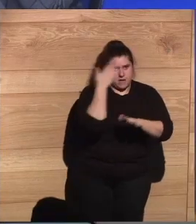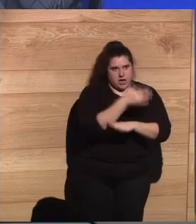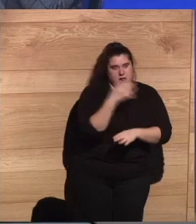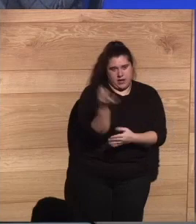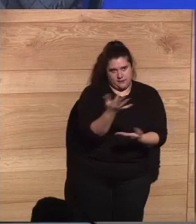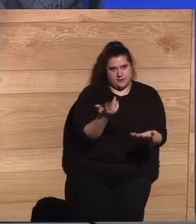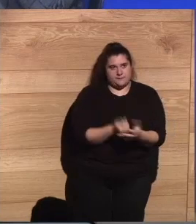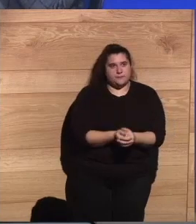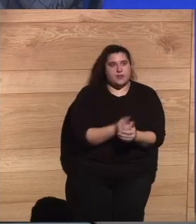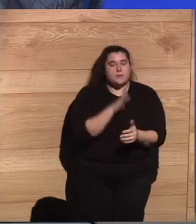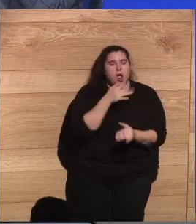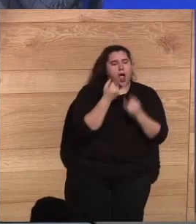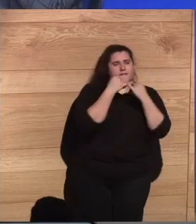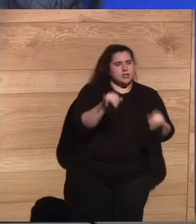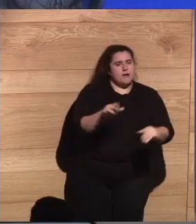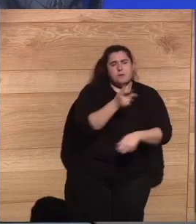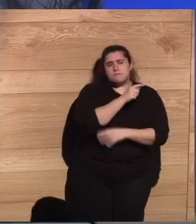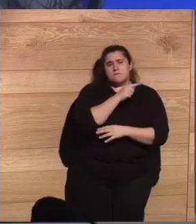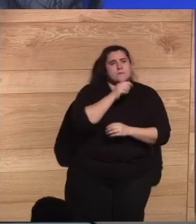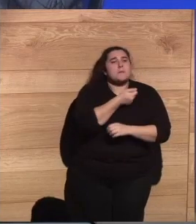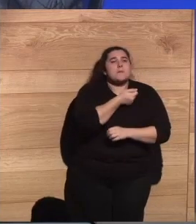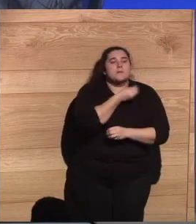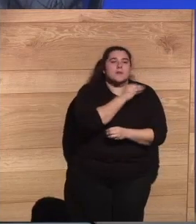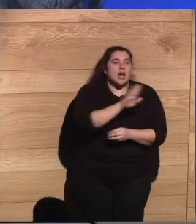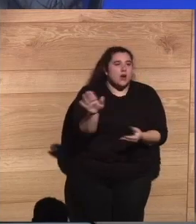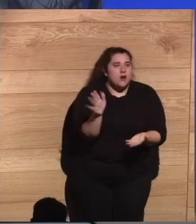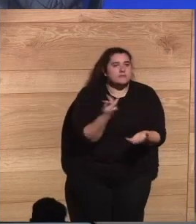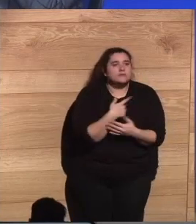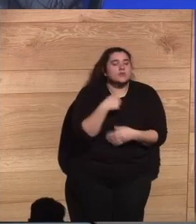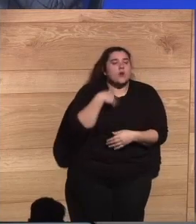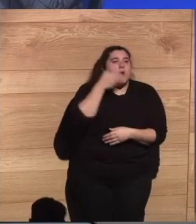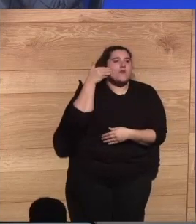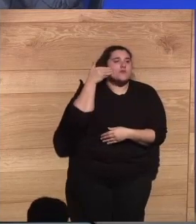si no de España, del mundo, y que he tenido el